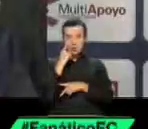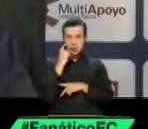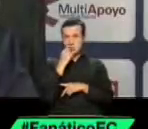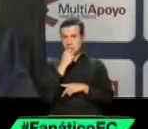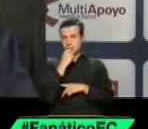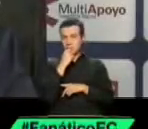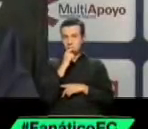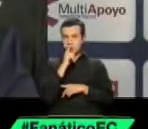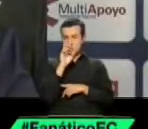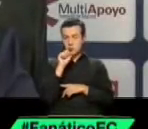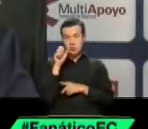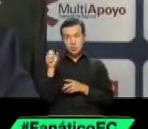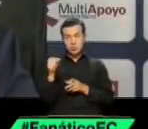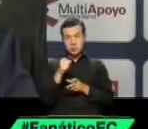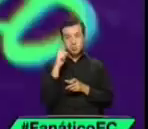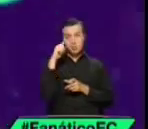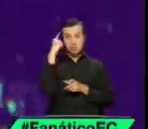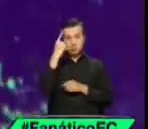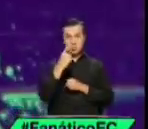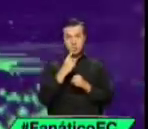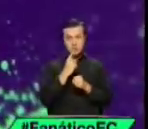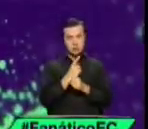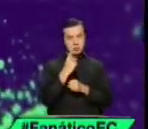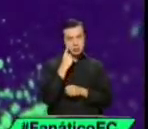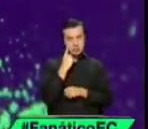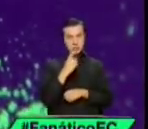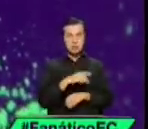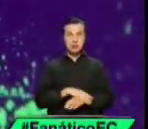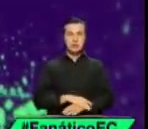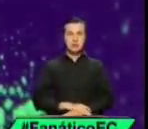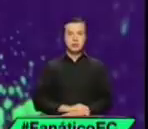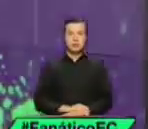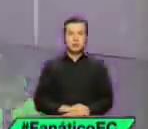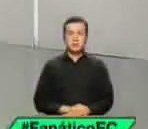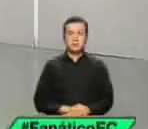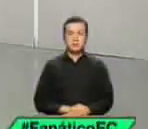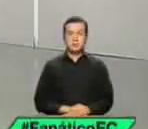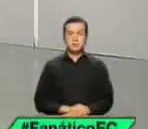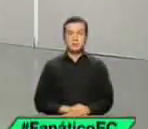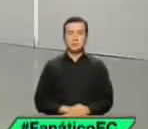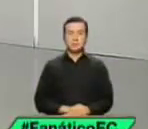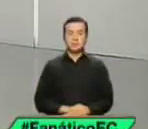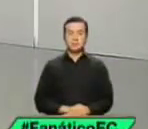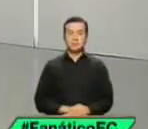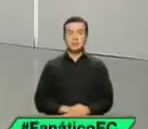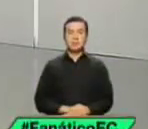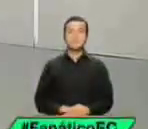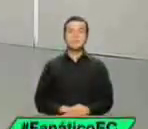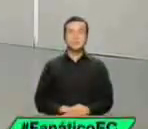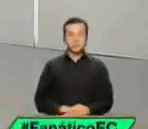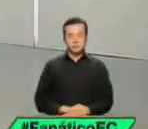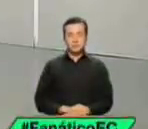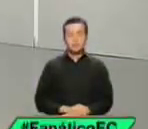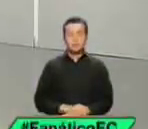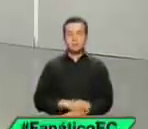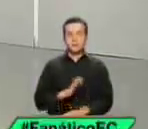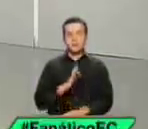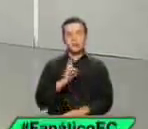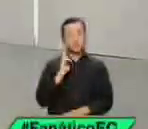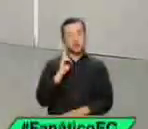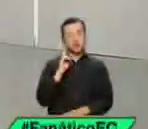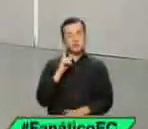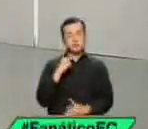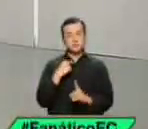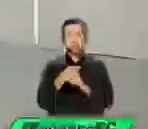se incorporarán seguramente para el próximo año. Muy bien, profesor Rescalvo, que se cumpla. Y